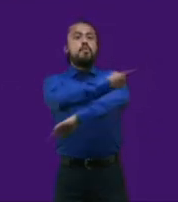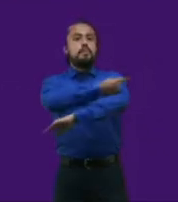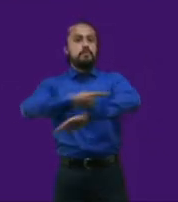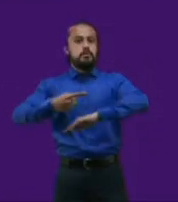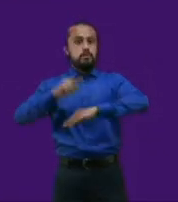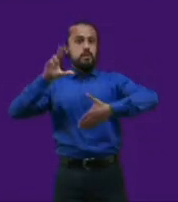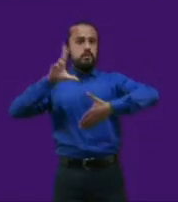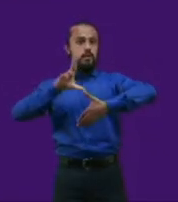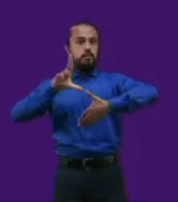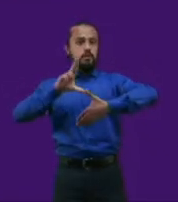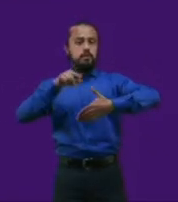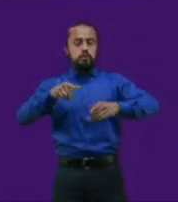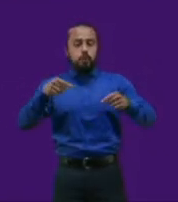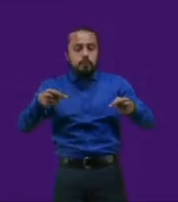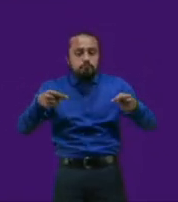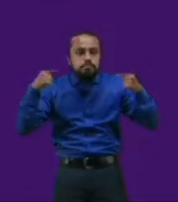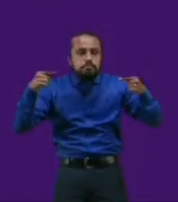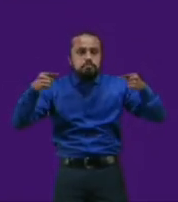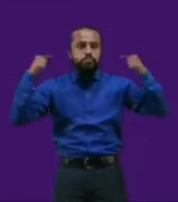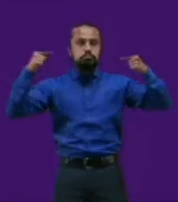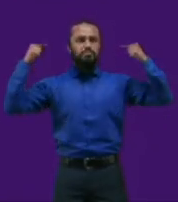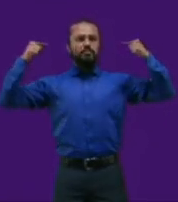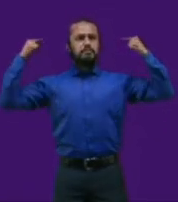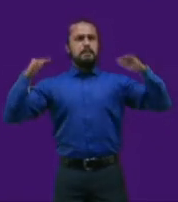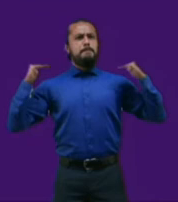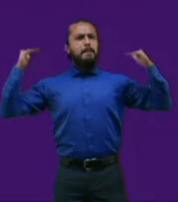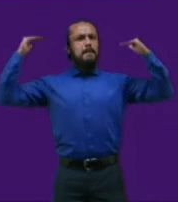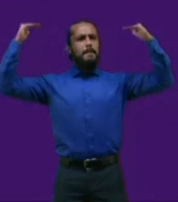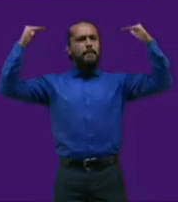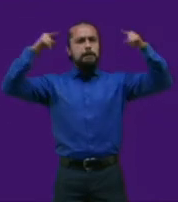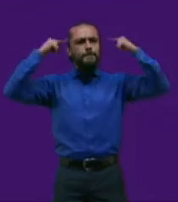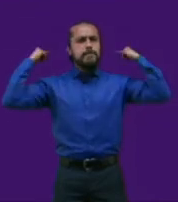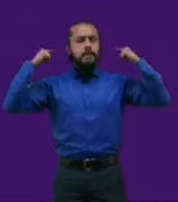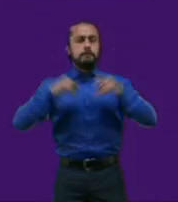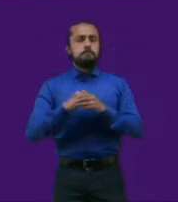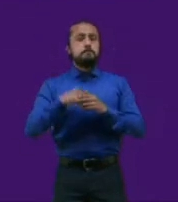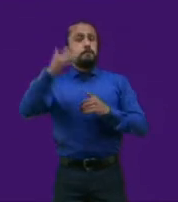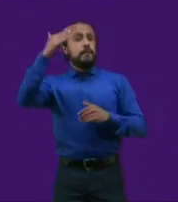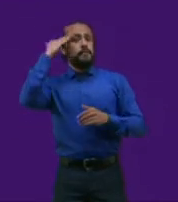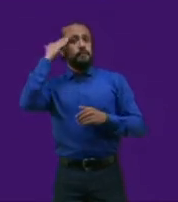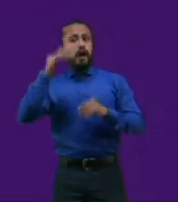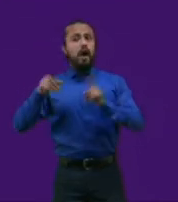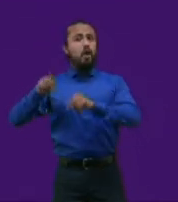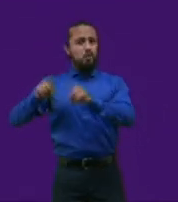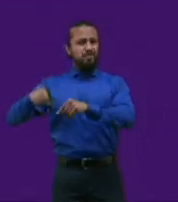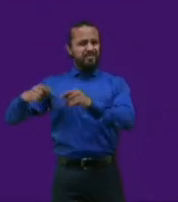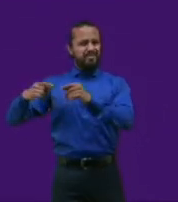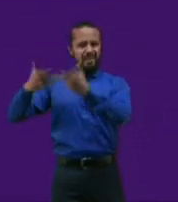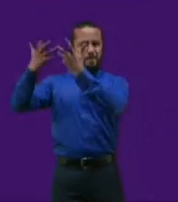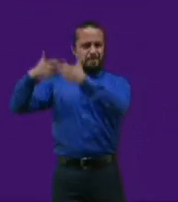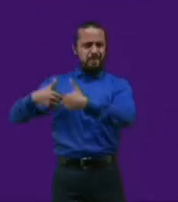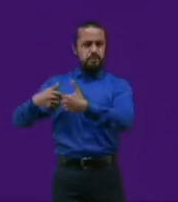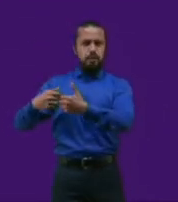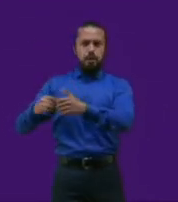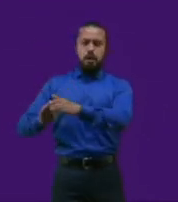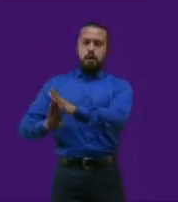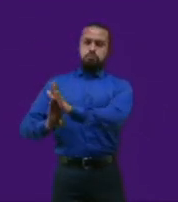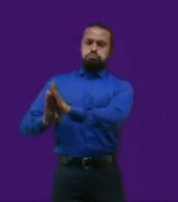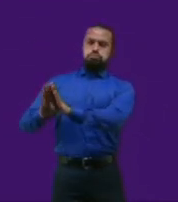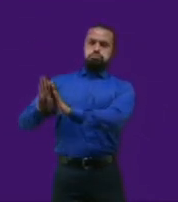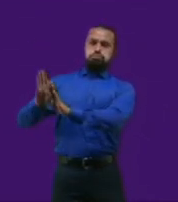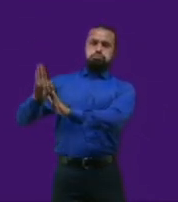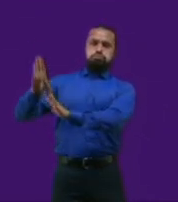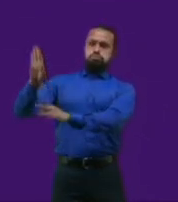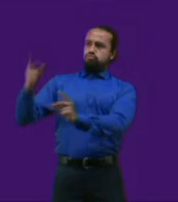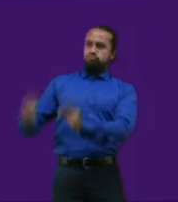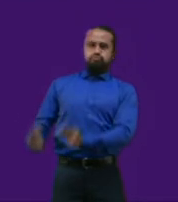lo tercero, que también creo que es importante, algunas compañías crecieron mucho sin hacerlo, pero yo sí creo que es importante